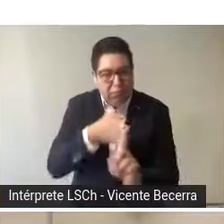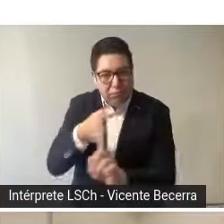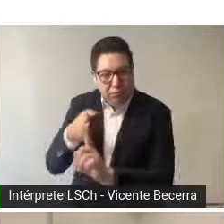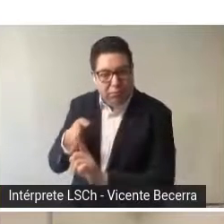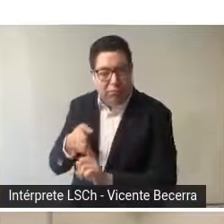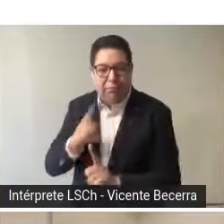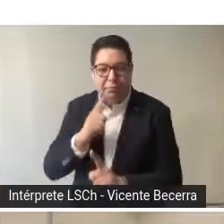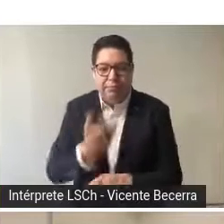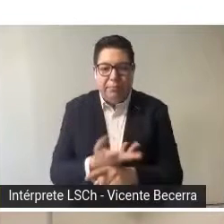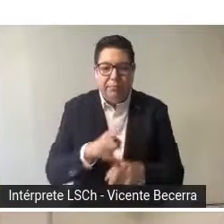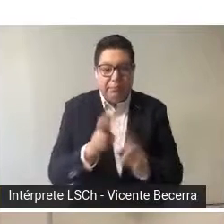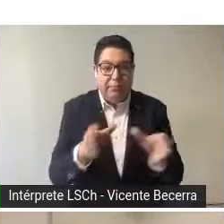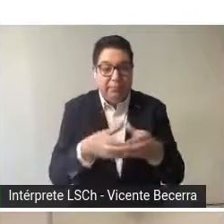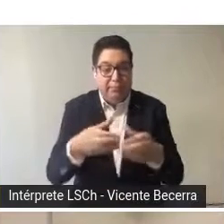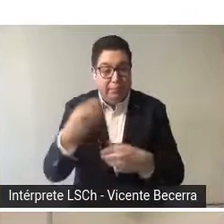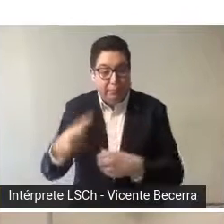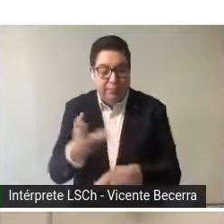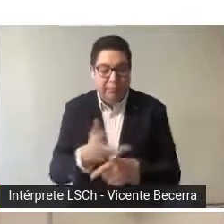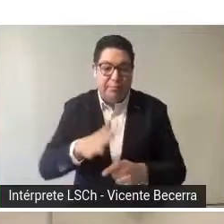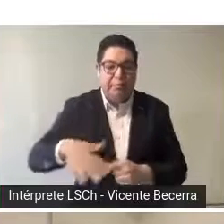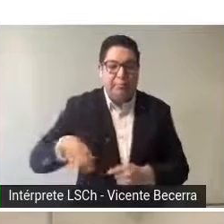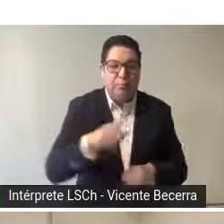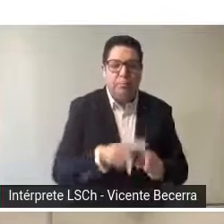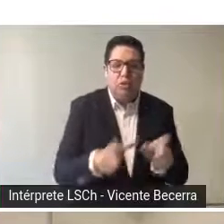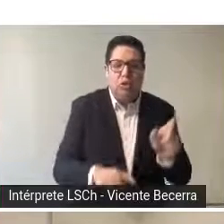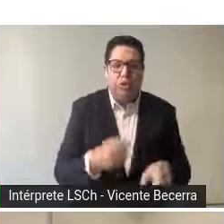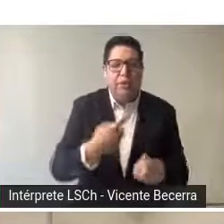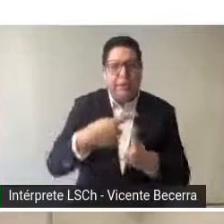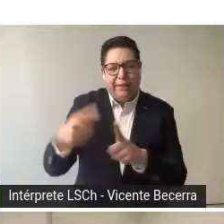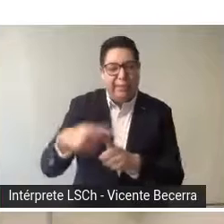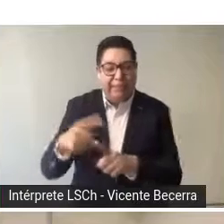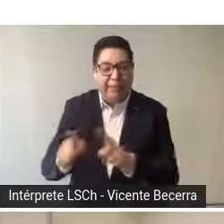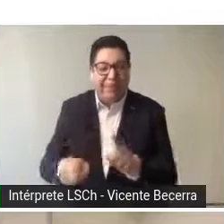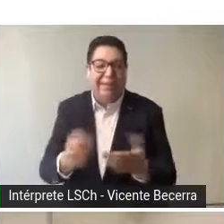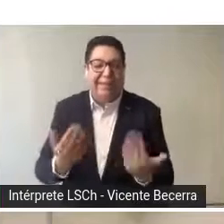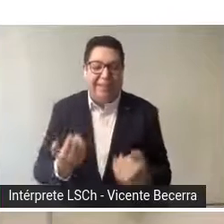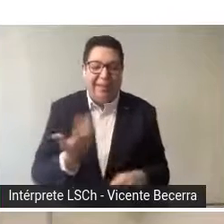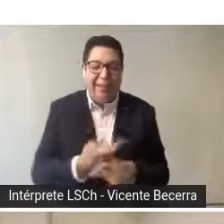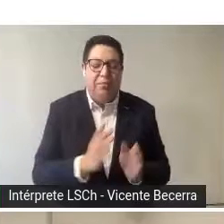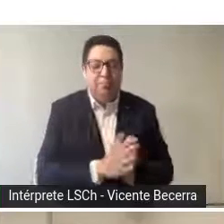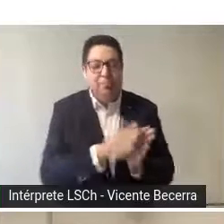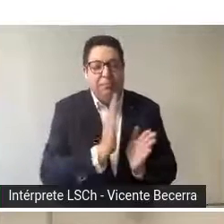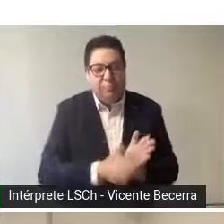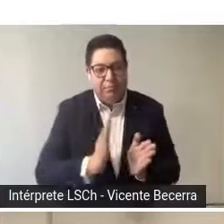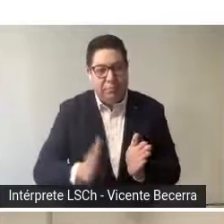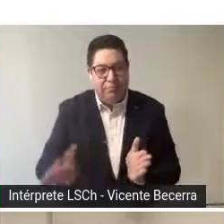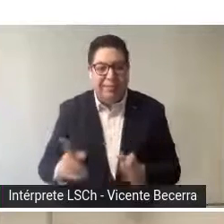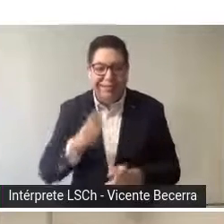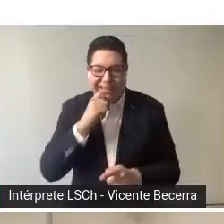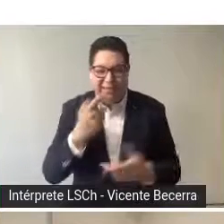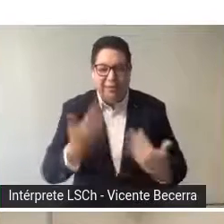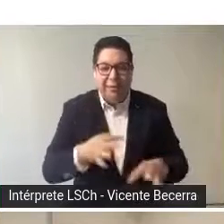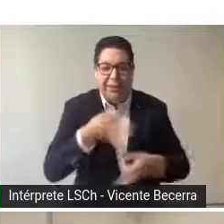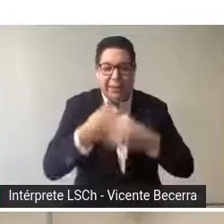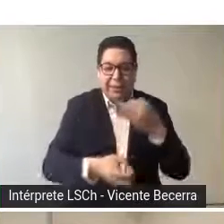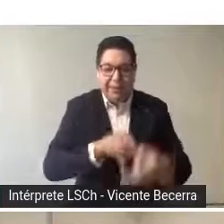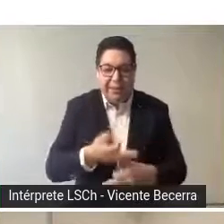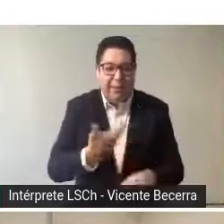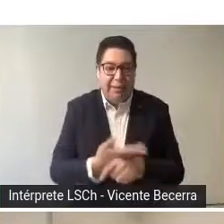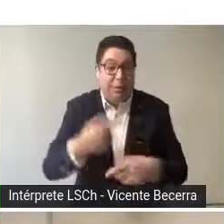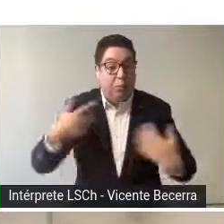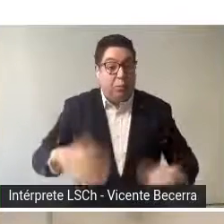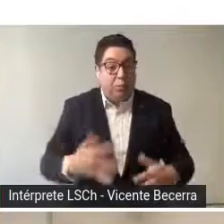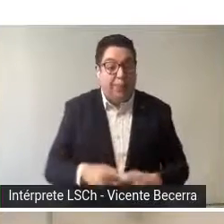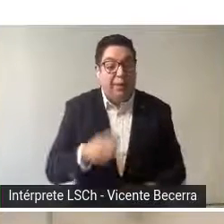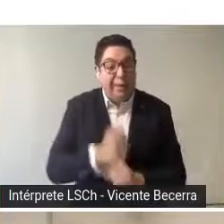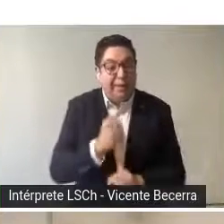equipos que son diversos también, tienen mucho que entregar y mucho que decir. Por lo tanto, trabajar